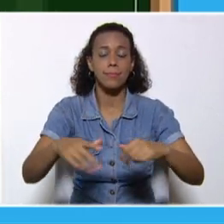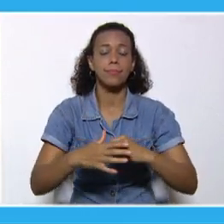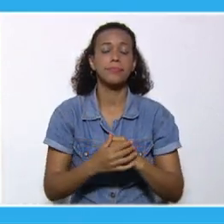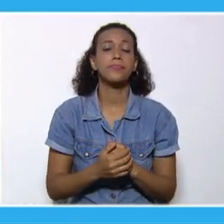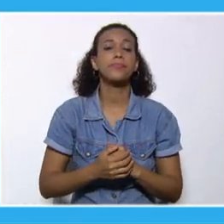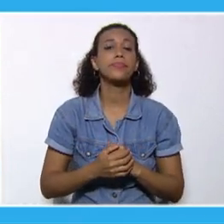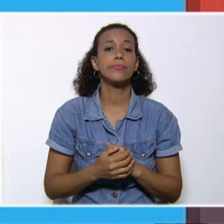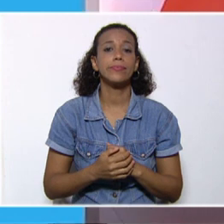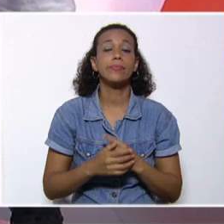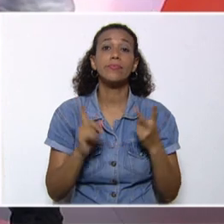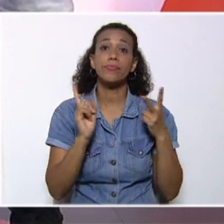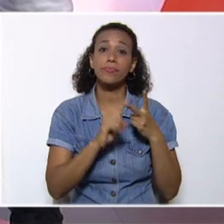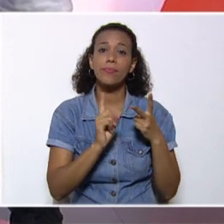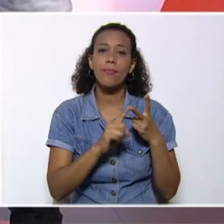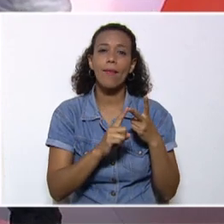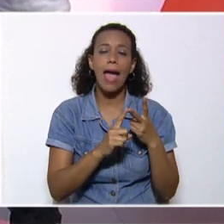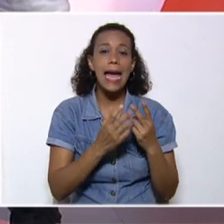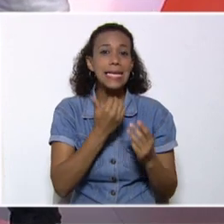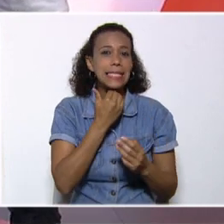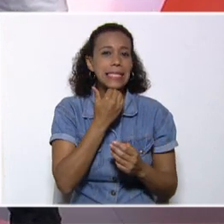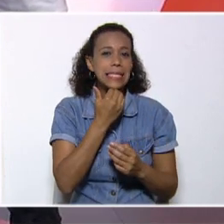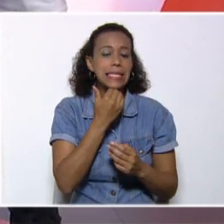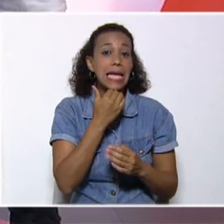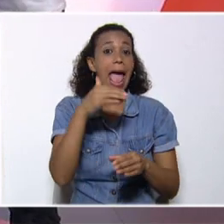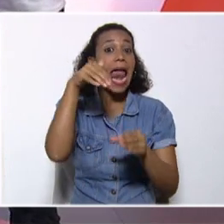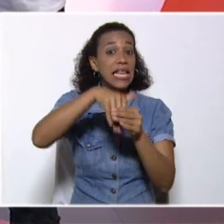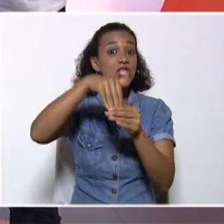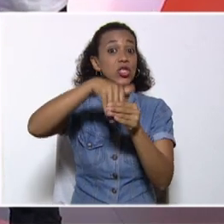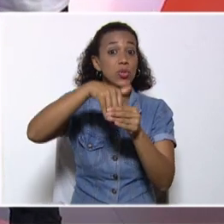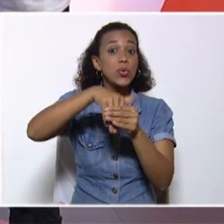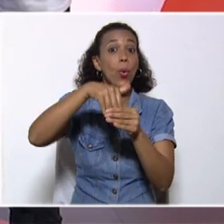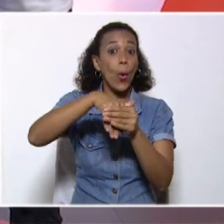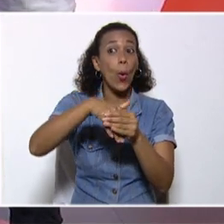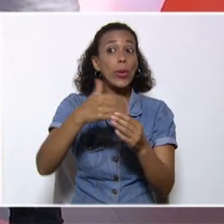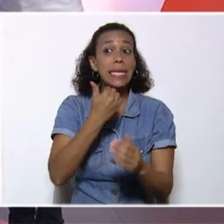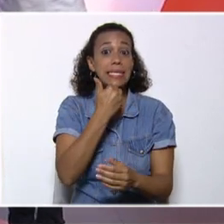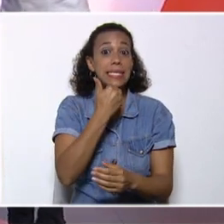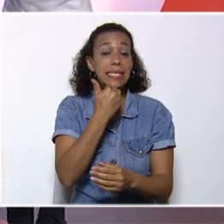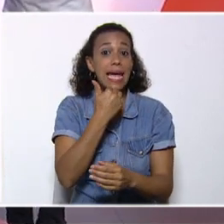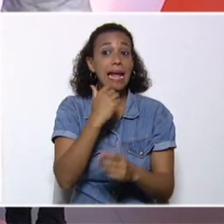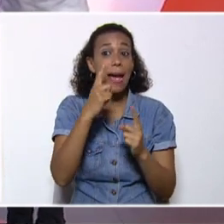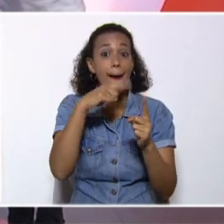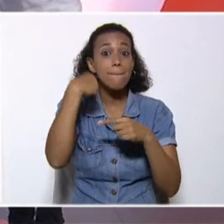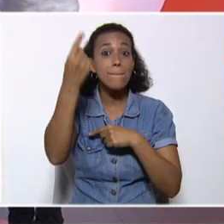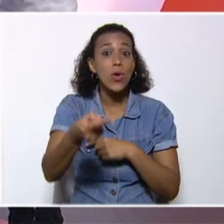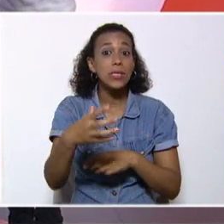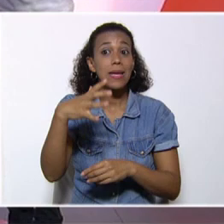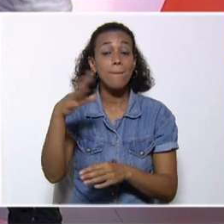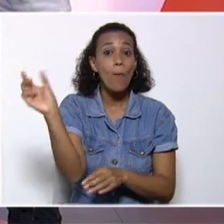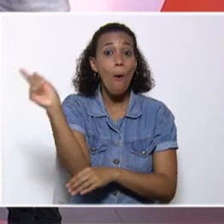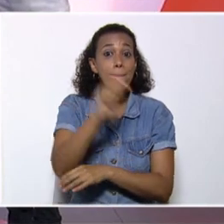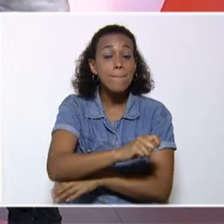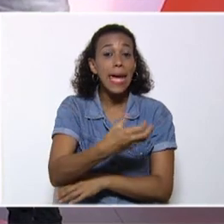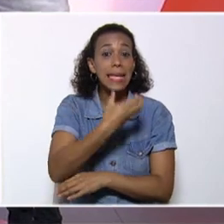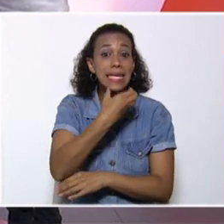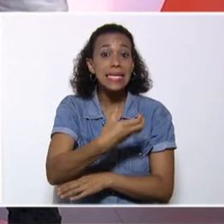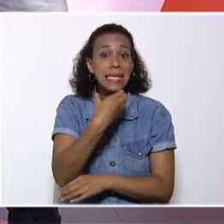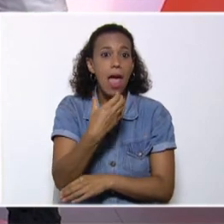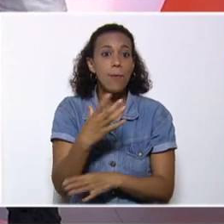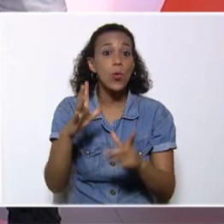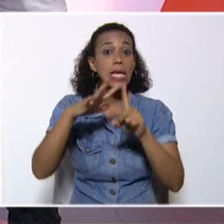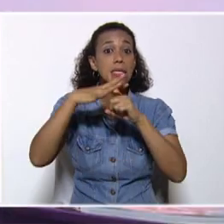Muy bien, y se avecinan unas elecciones bastante importantes para nuestro país. Este es un